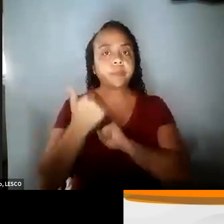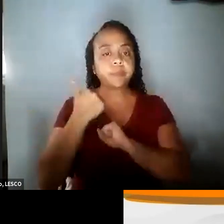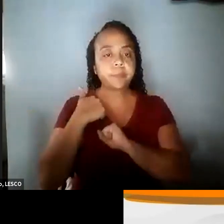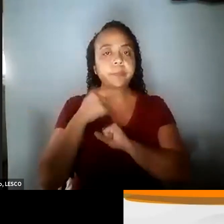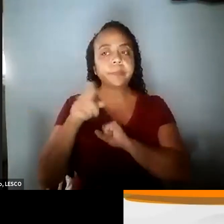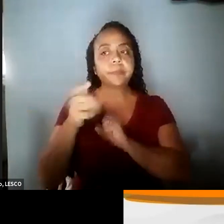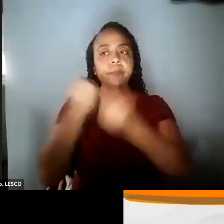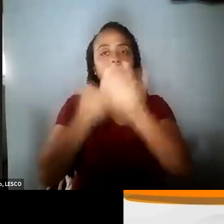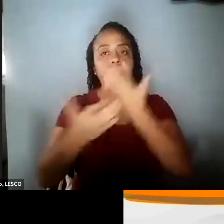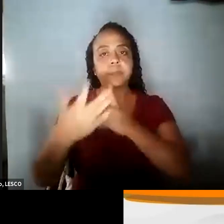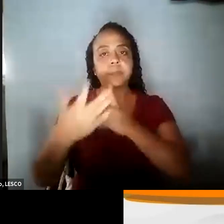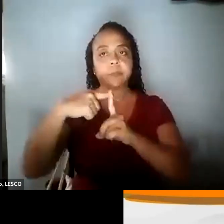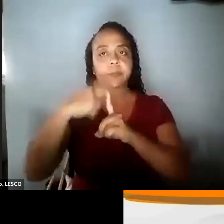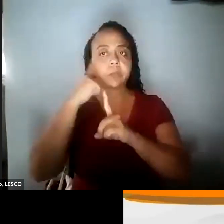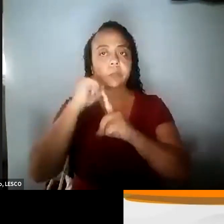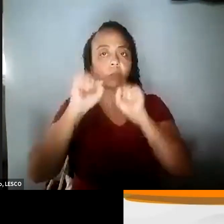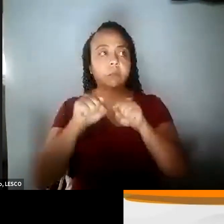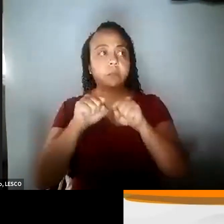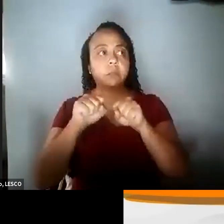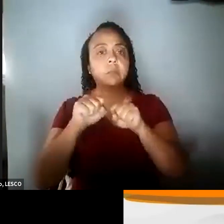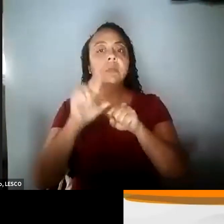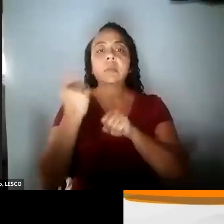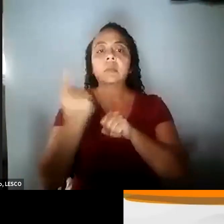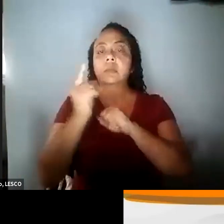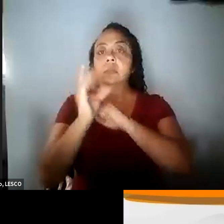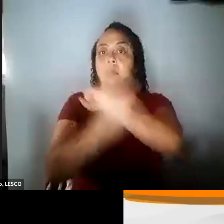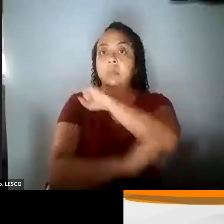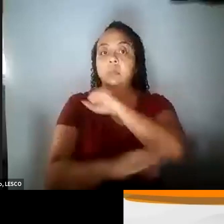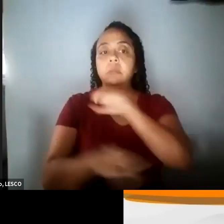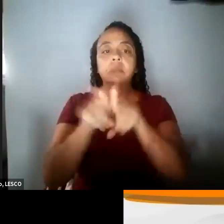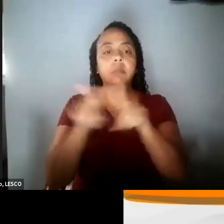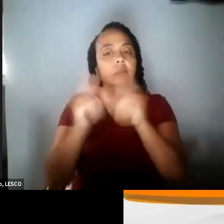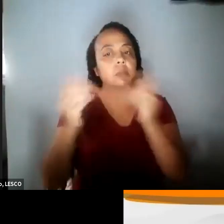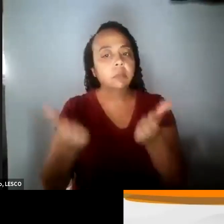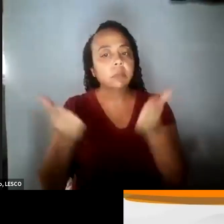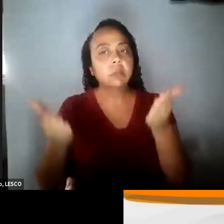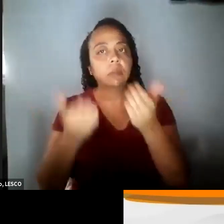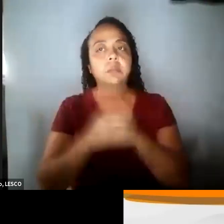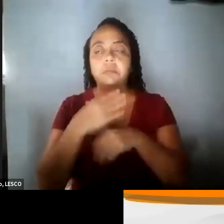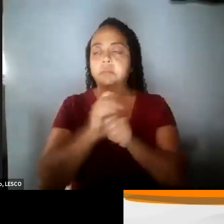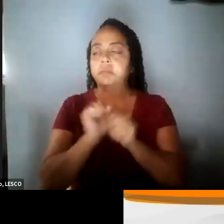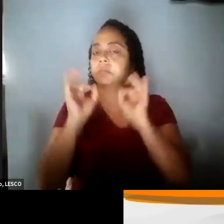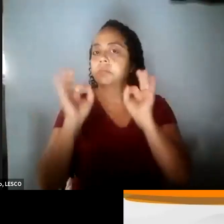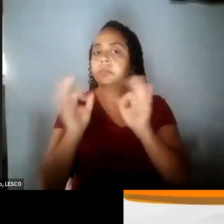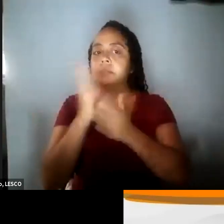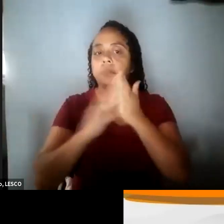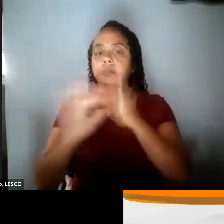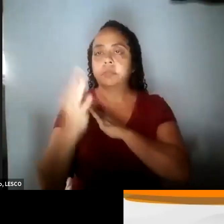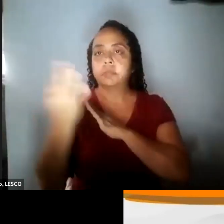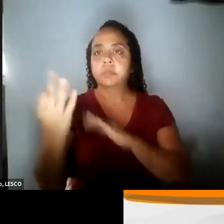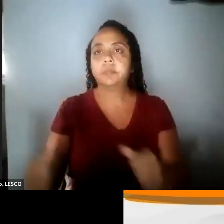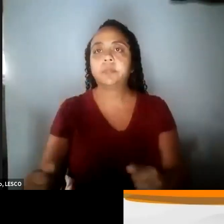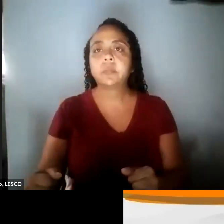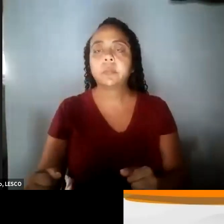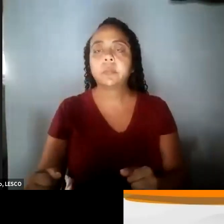positiva para embarcar a no sólo castigar sino también promover aquellas que las hacen bien de alguna manera y por